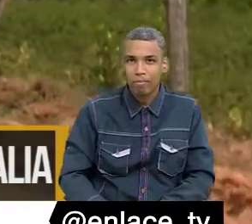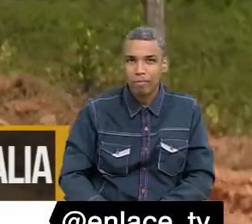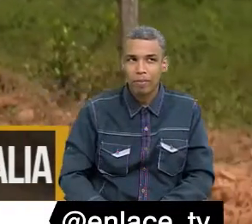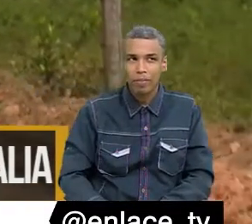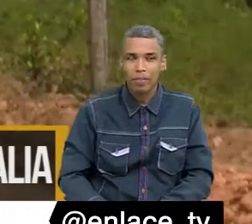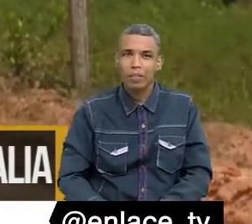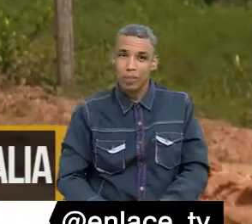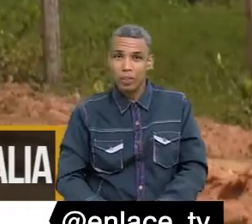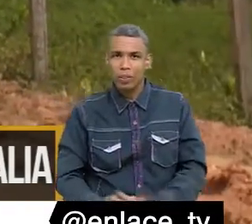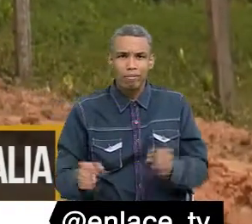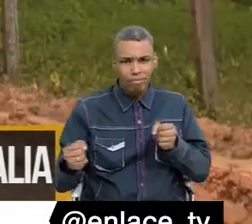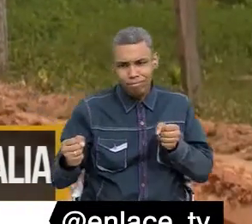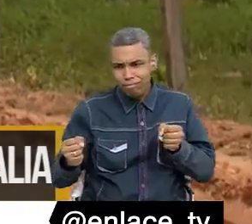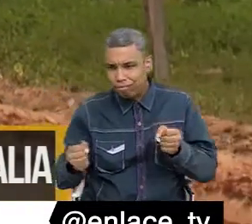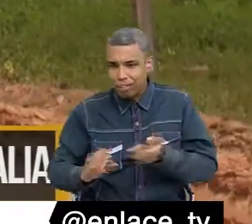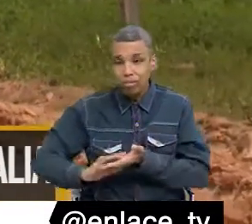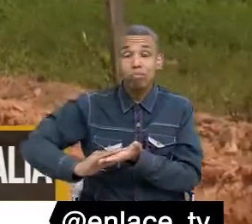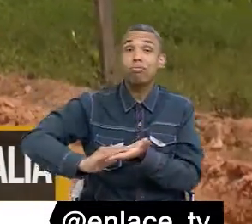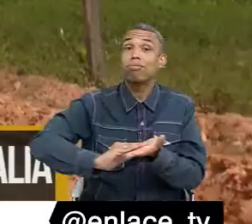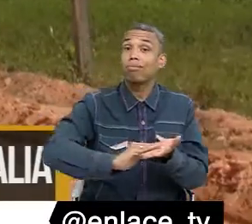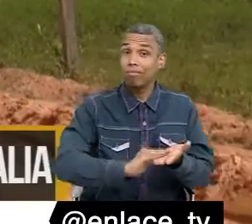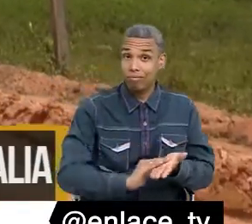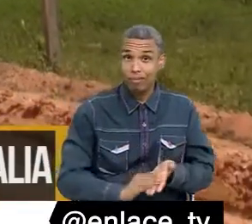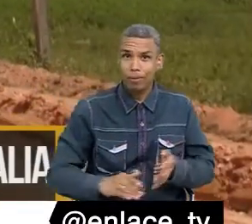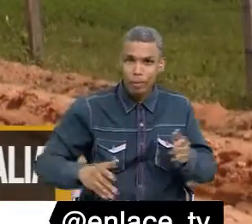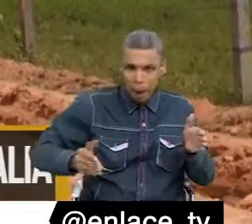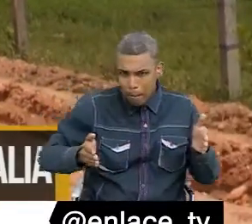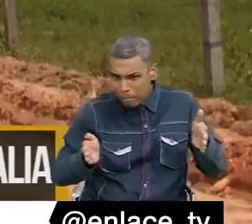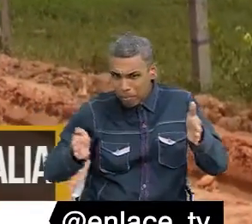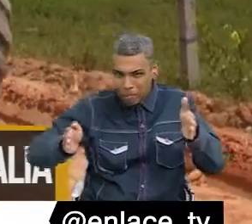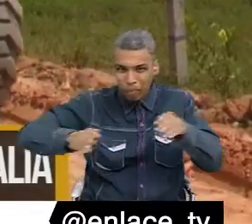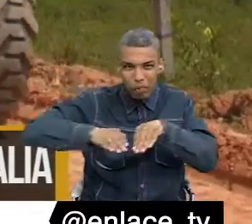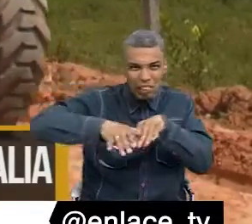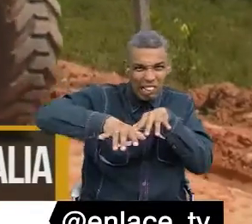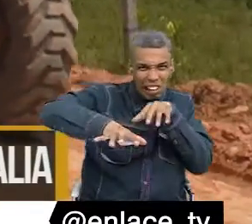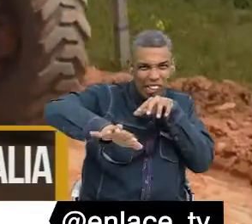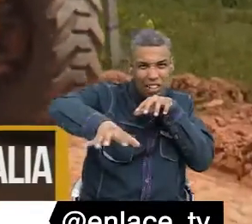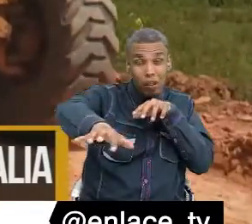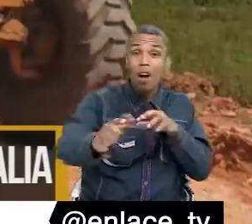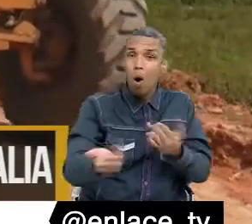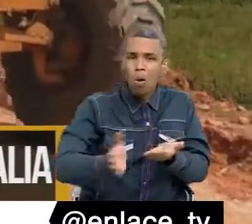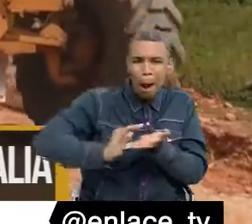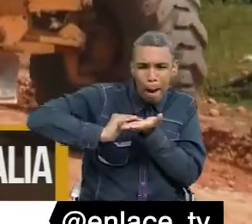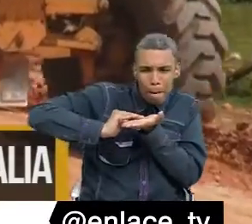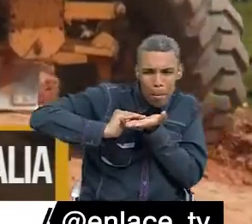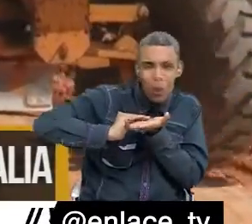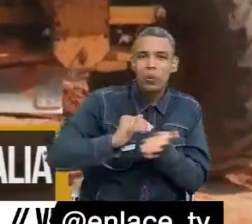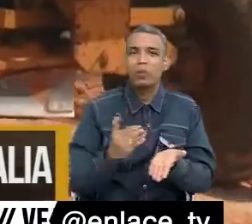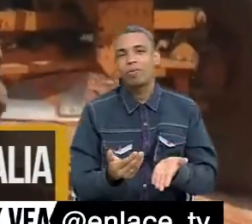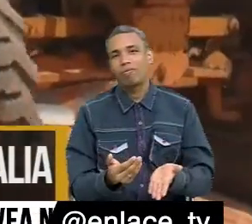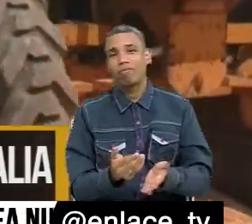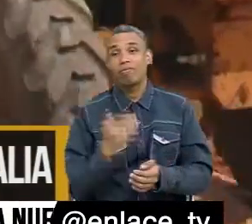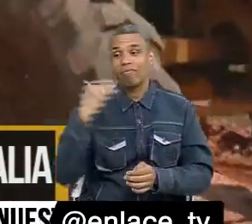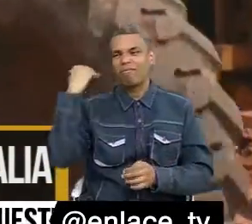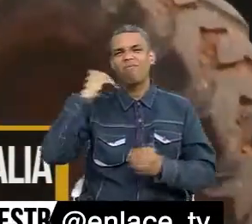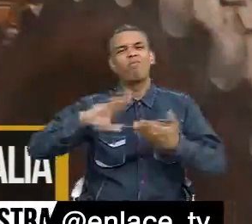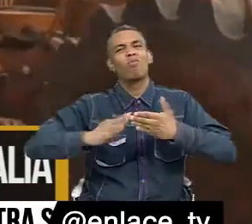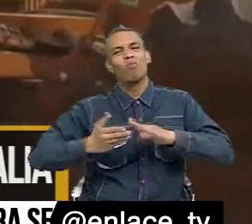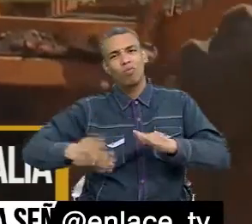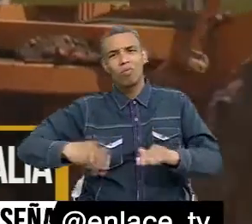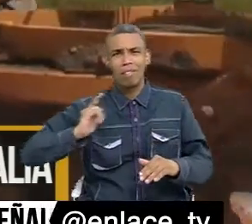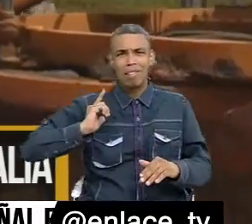de la vía, el mejoramiento vial que se está haciendo en ese sector de Barranca Bermeja. Esto se da gracias a una intensa gestión de líderes. Se encuentra a mi